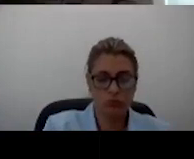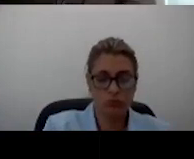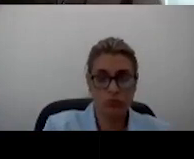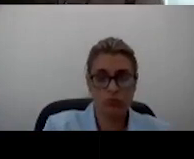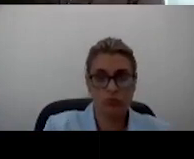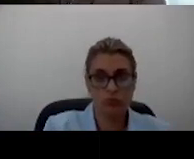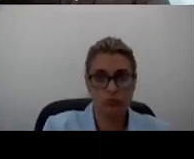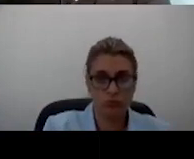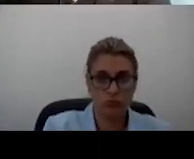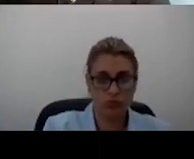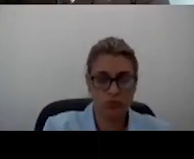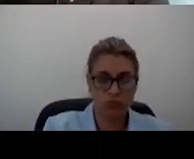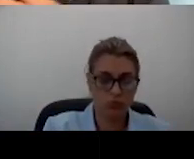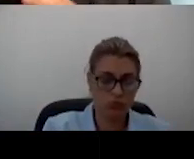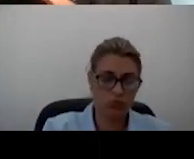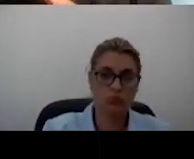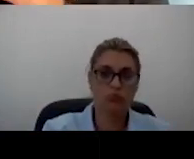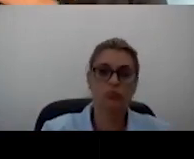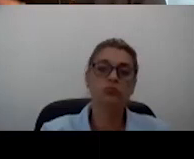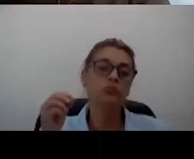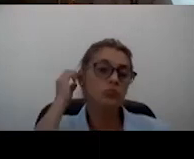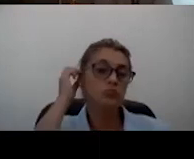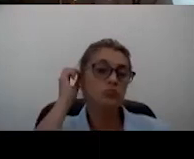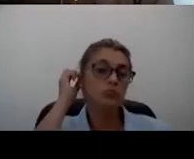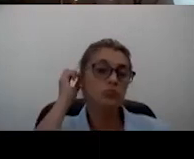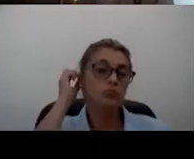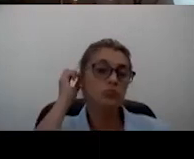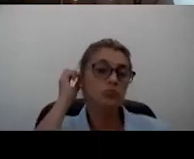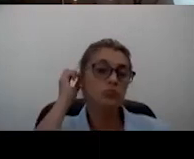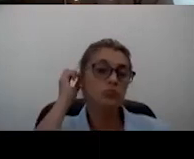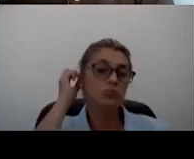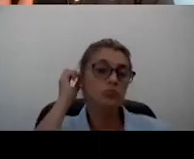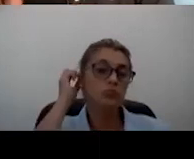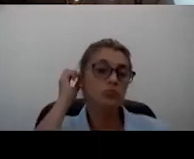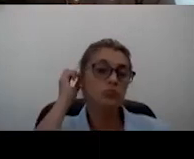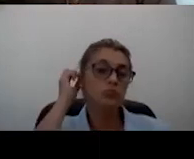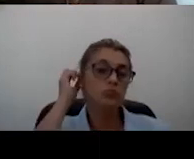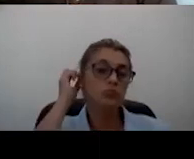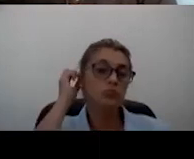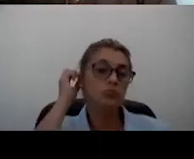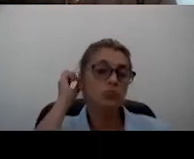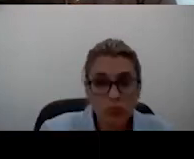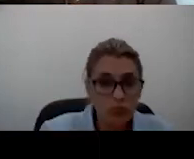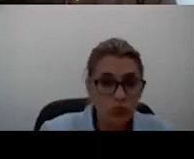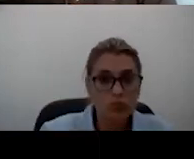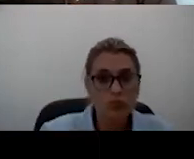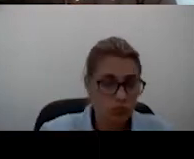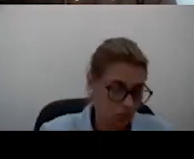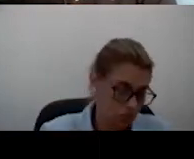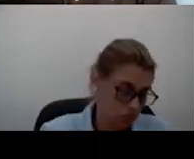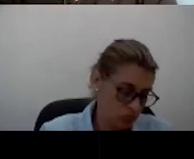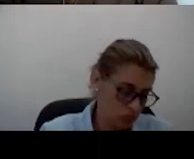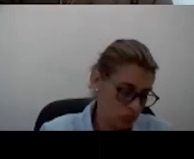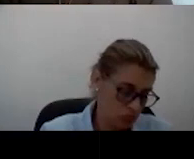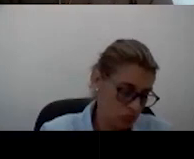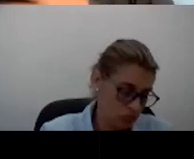que podían ganar en otras monedas y son extranjeros que ven rendimientos en dólares. Entonces,